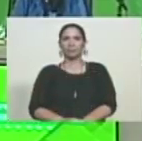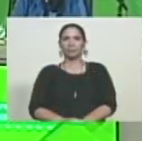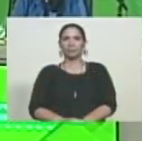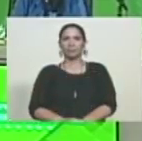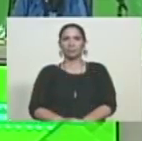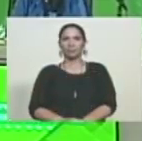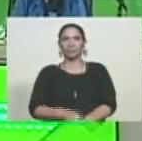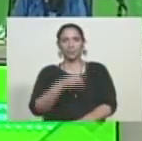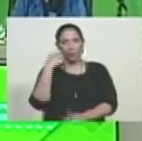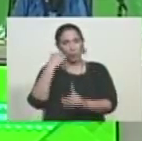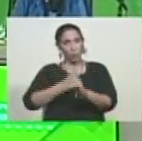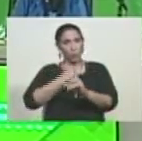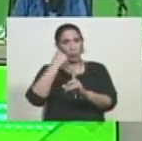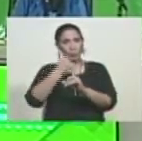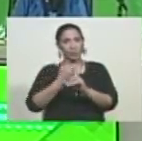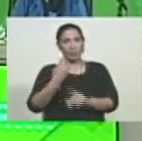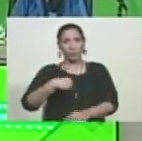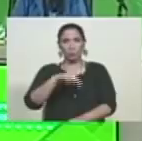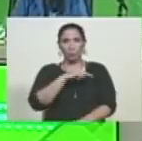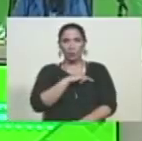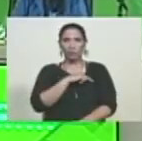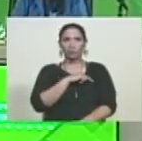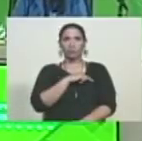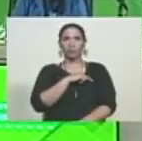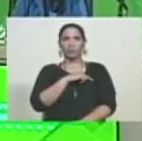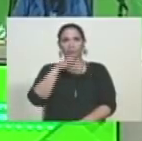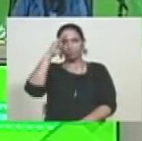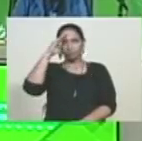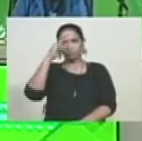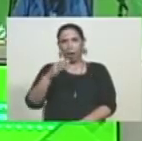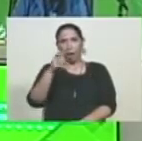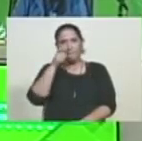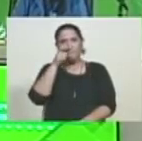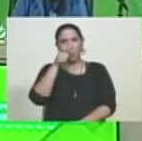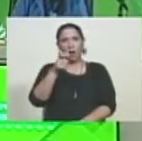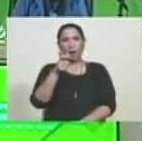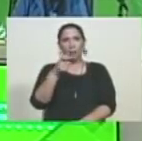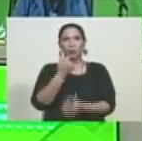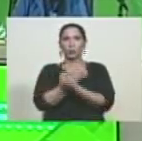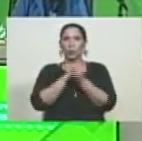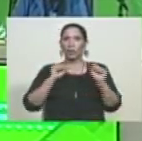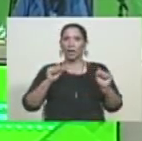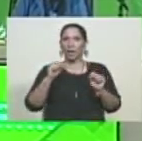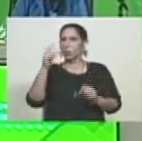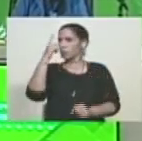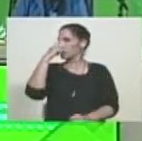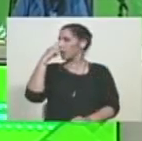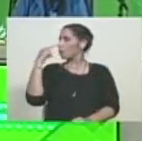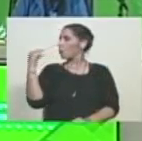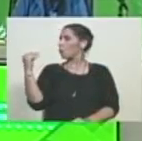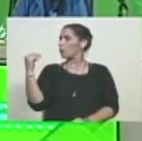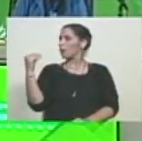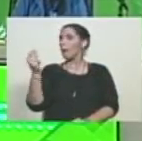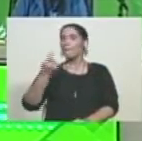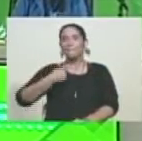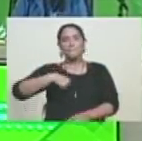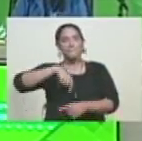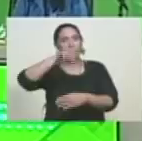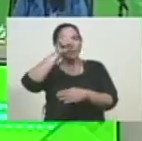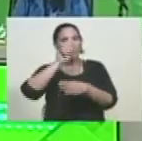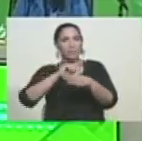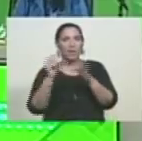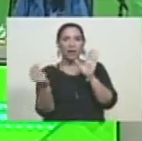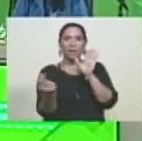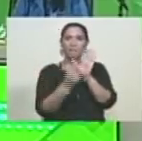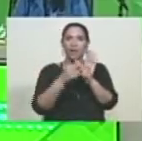Y es con la lucha de nuestro general del pueblo soberano, Ezequiel Zamora, que por primera vez en nuestra